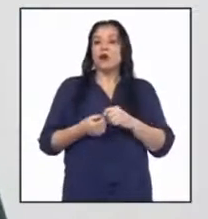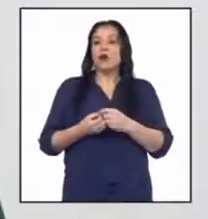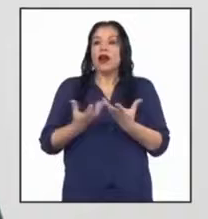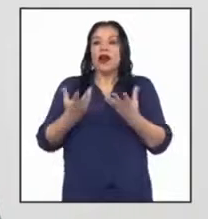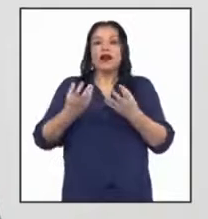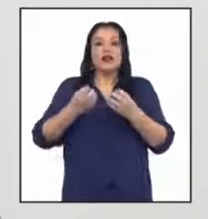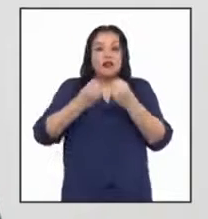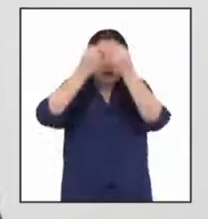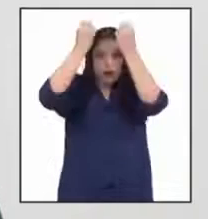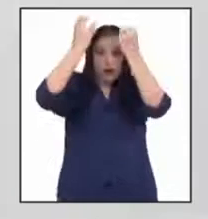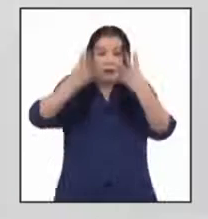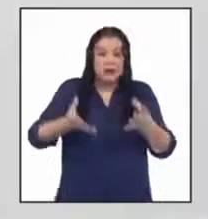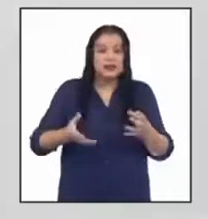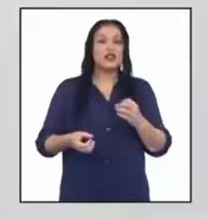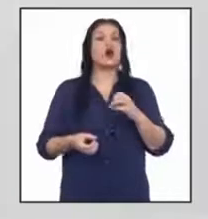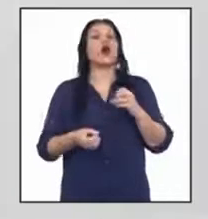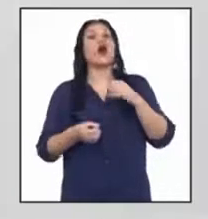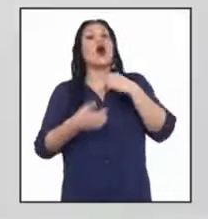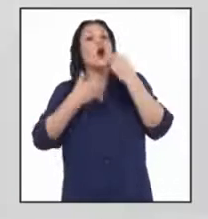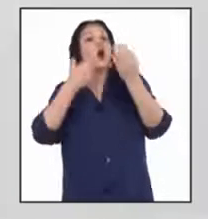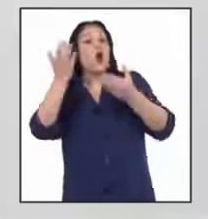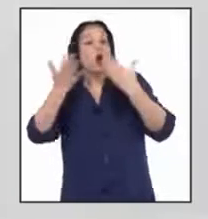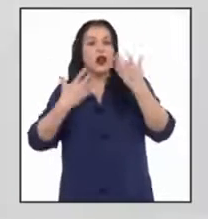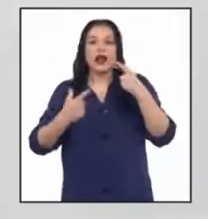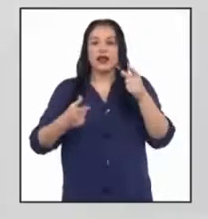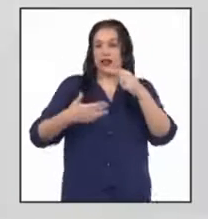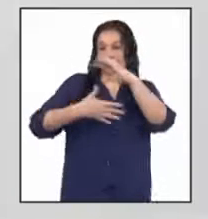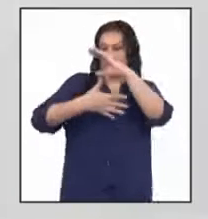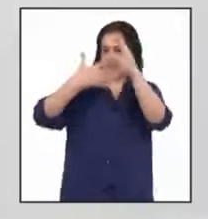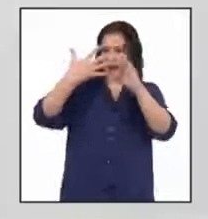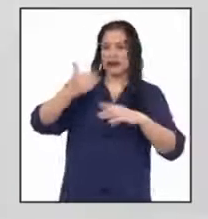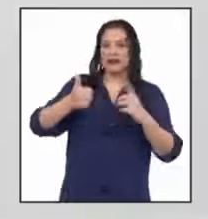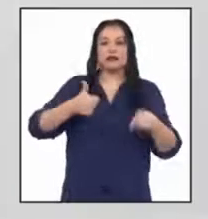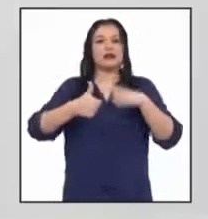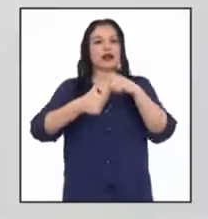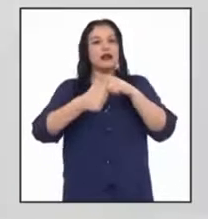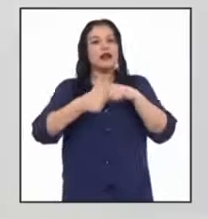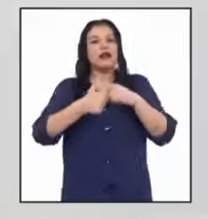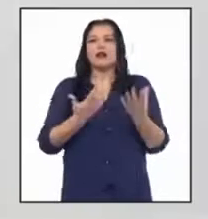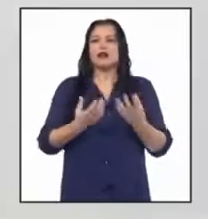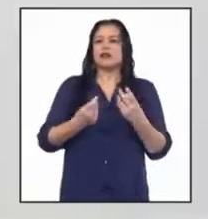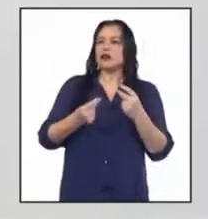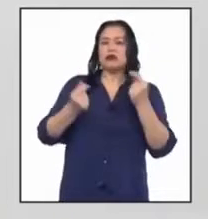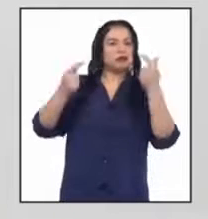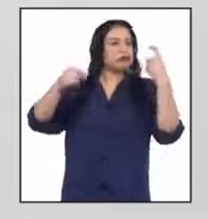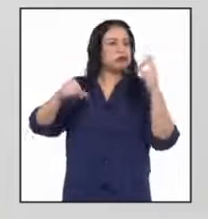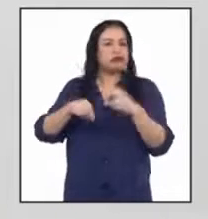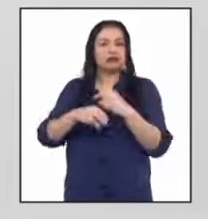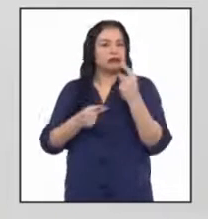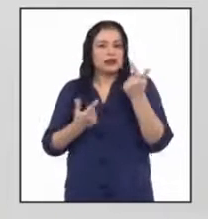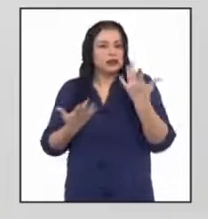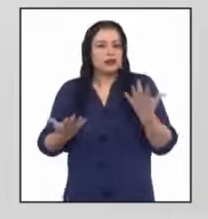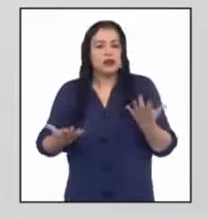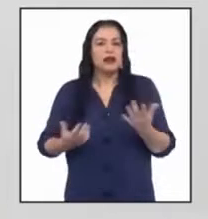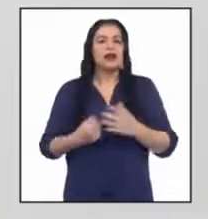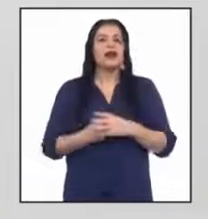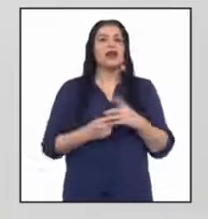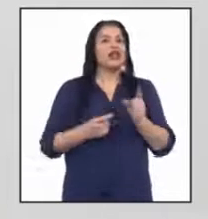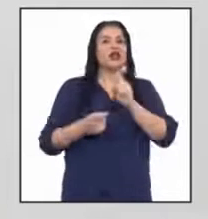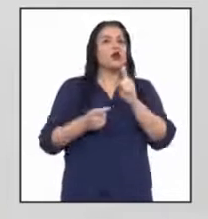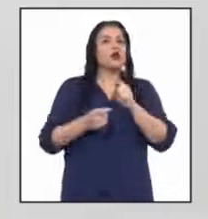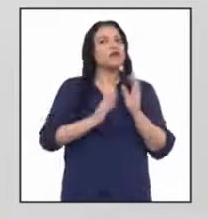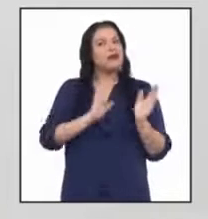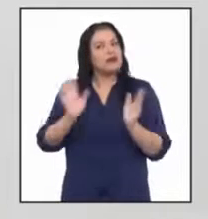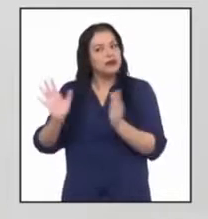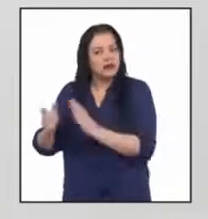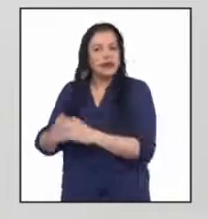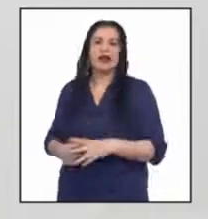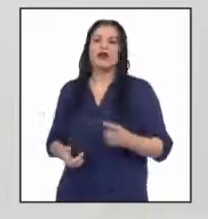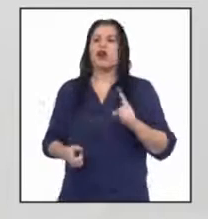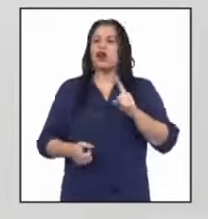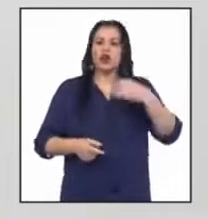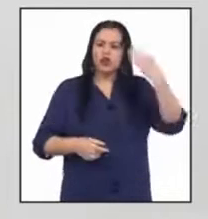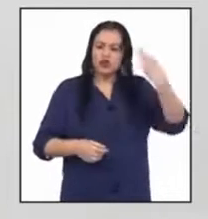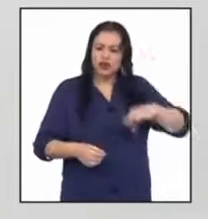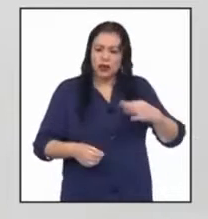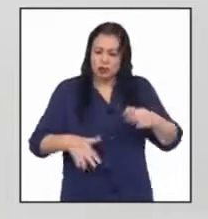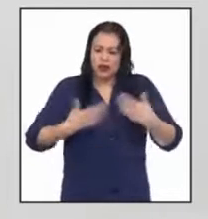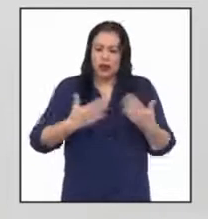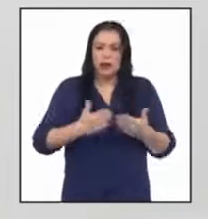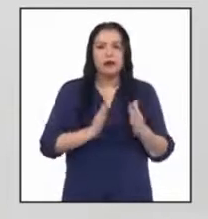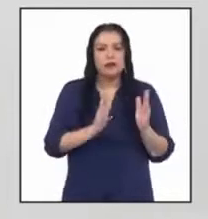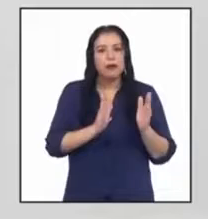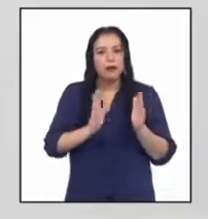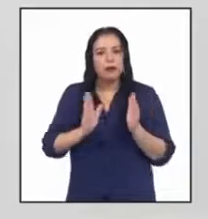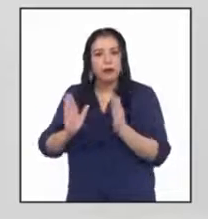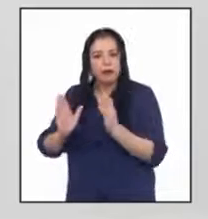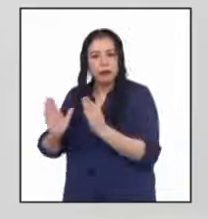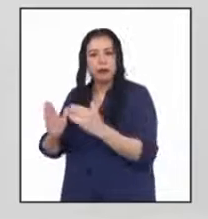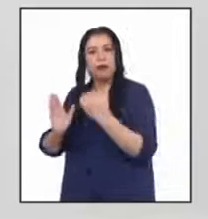siguientes características. Puede ser espontáneo y poco planificado. En otras palabras, no siempre podemos planear al detalle